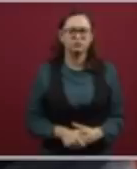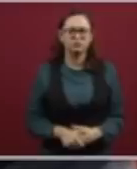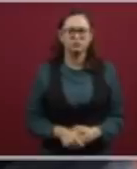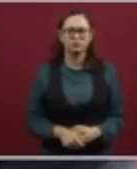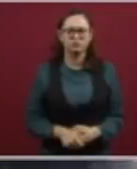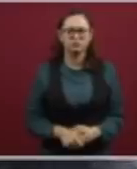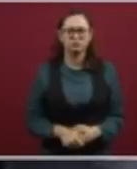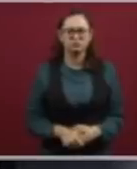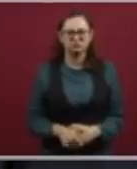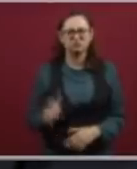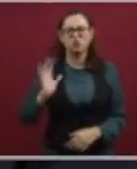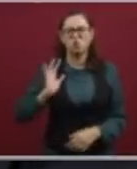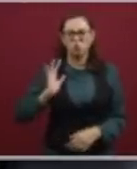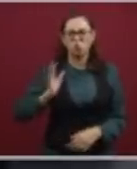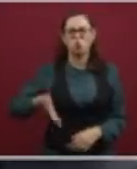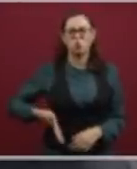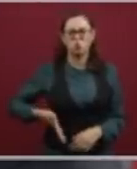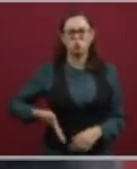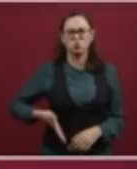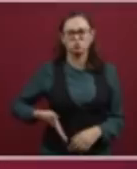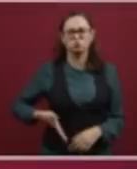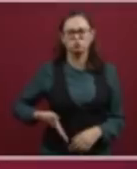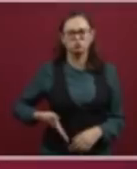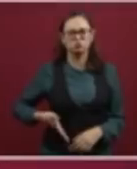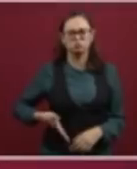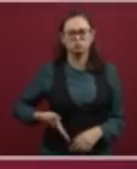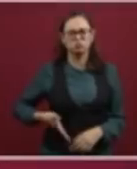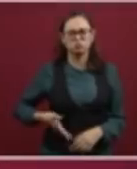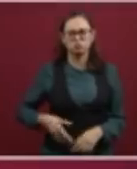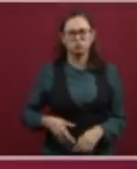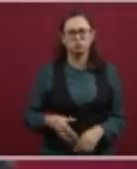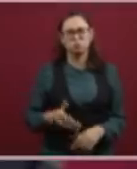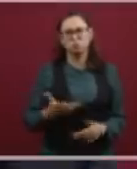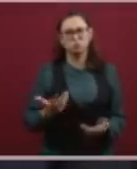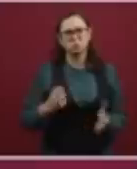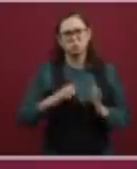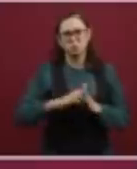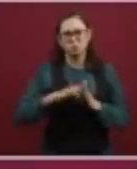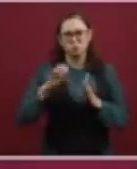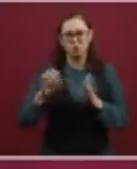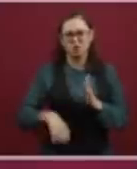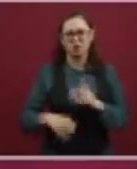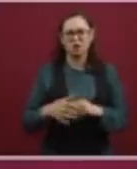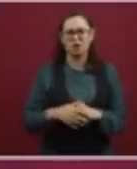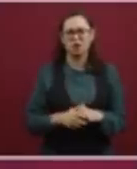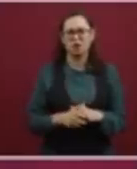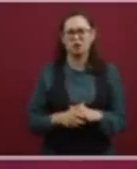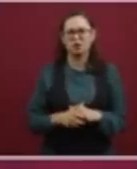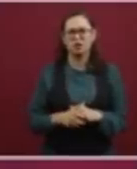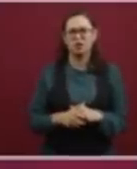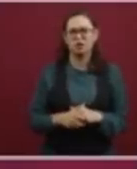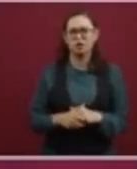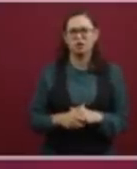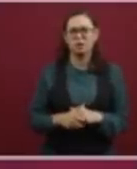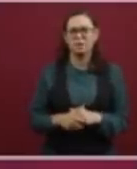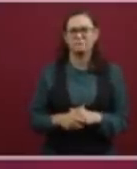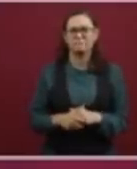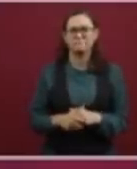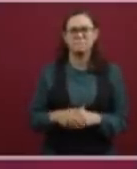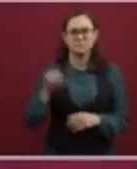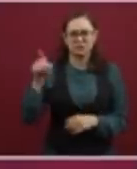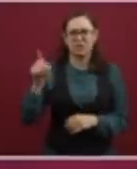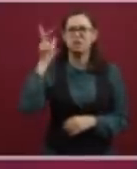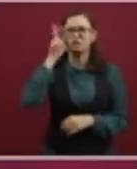me siento orgulloso, por ejemplo, de haber respaldado un movimiento en